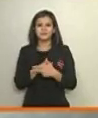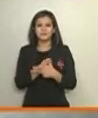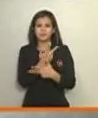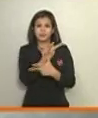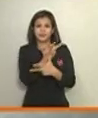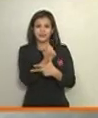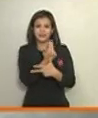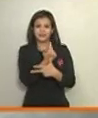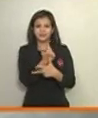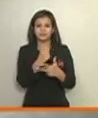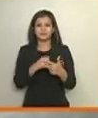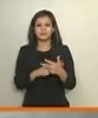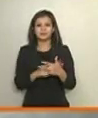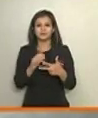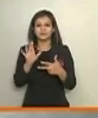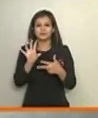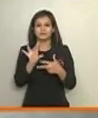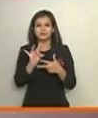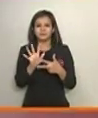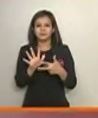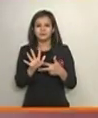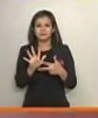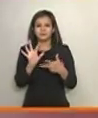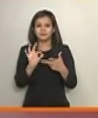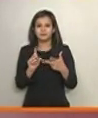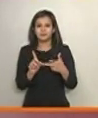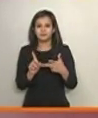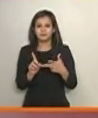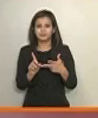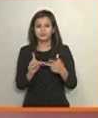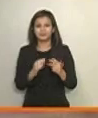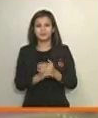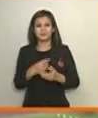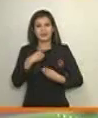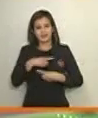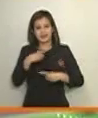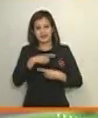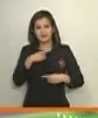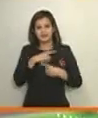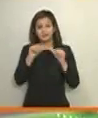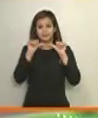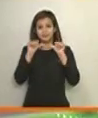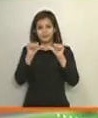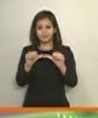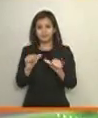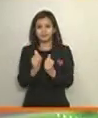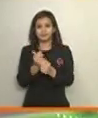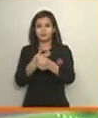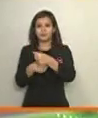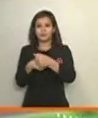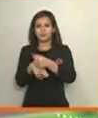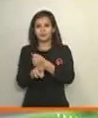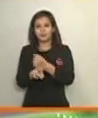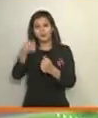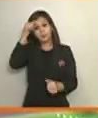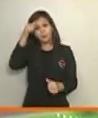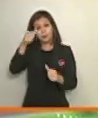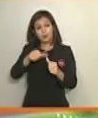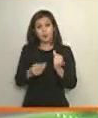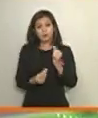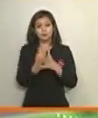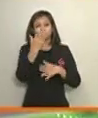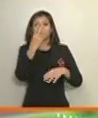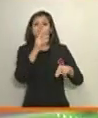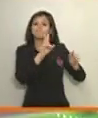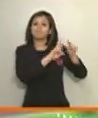Pega 3. Son el 13, el 85 y el 91. La diversión la continuamos junto a premiados. Y te recuerdo que ahora tienes la